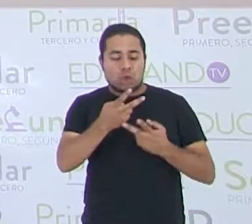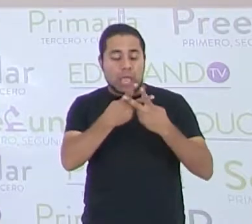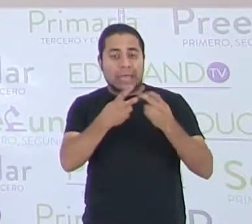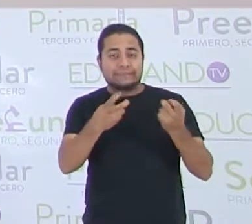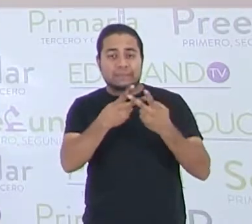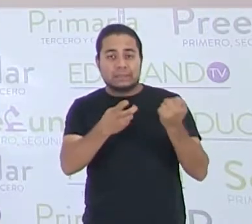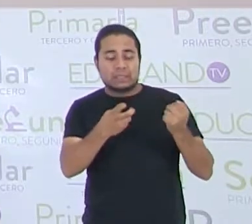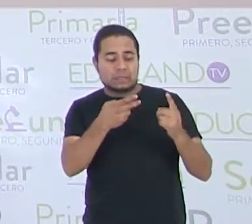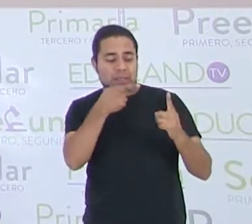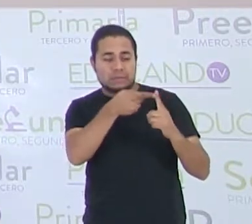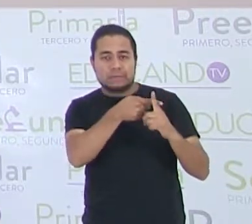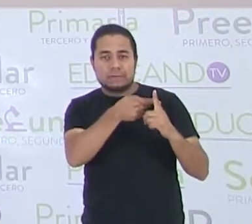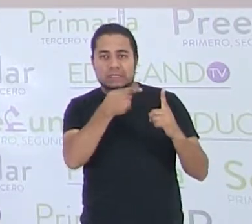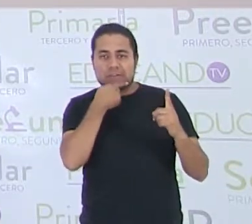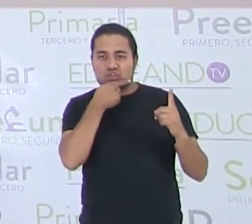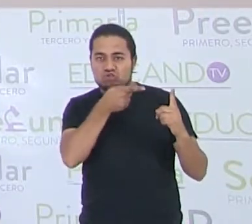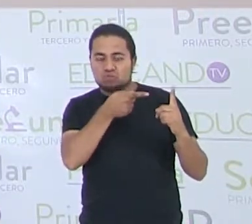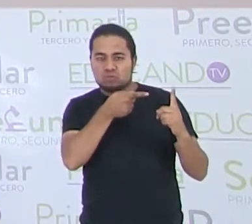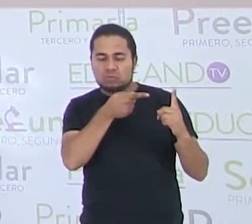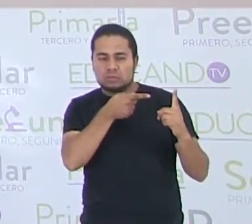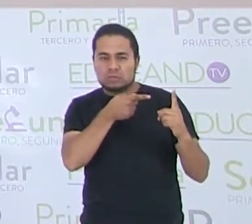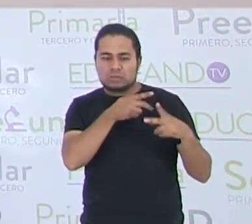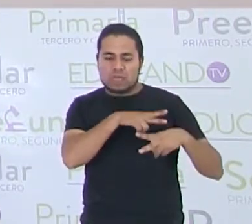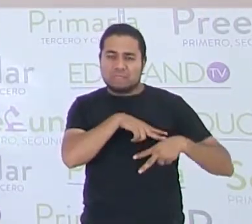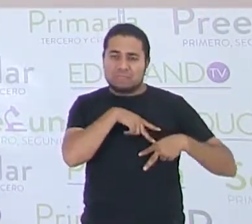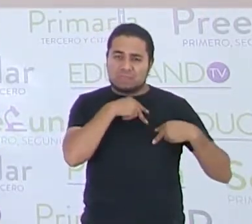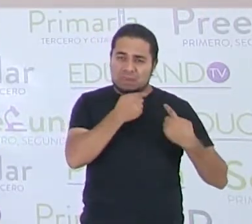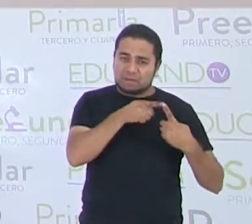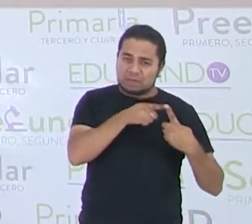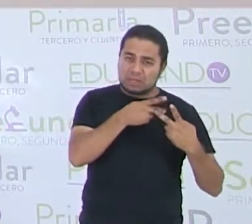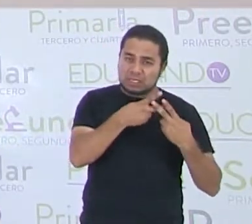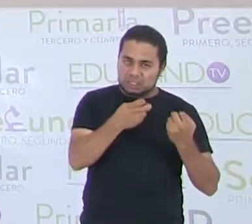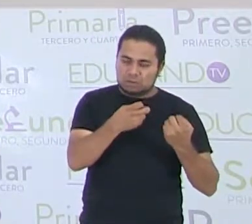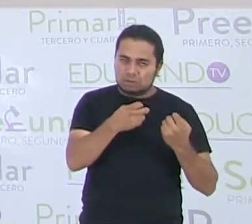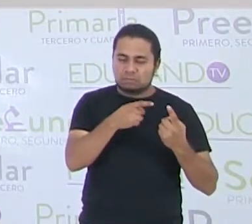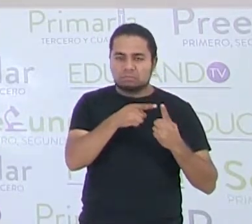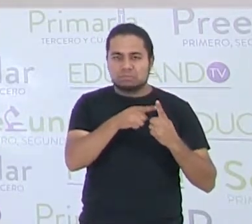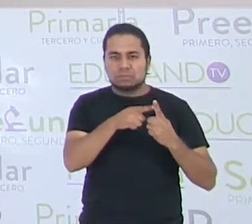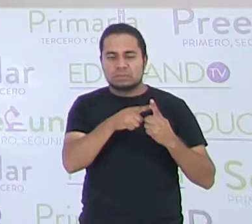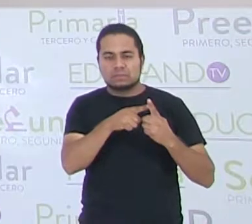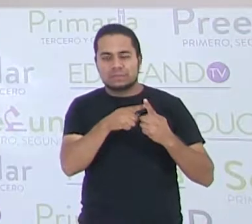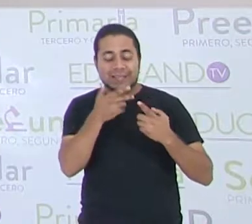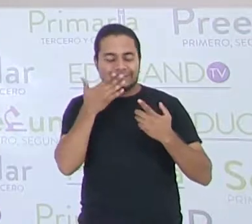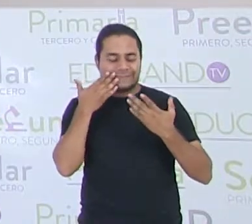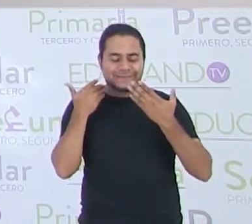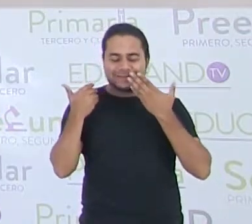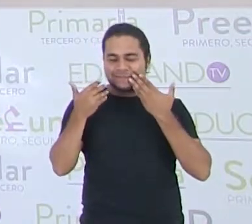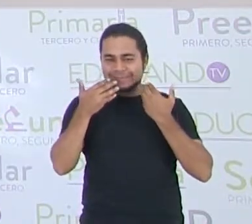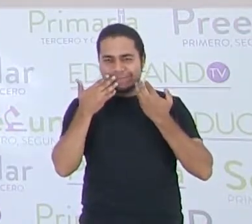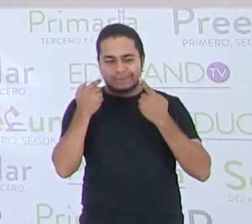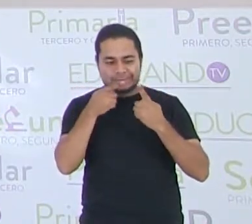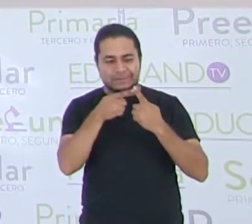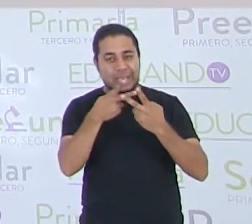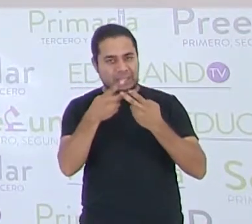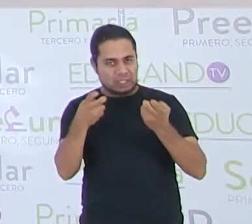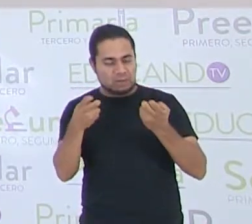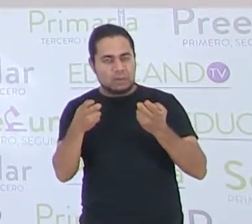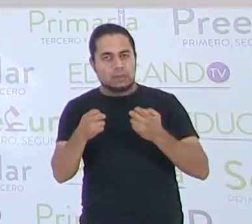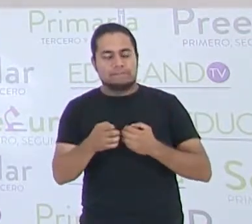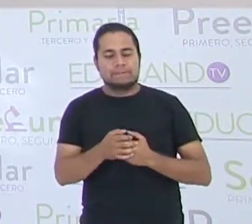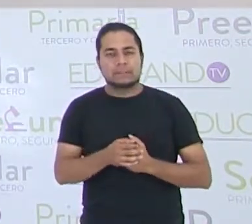adjetivos de este niño. Débil es un adjetivo, agradable es otro